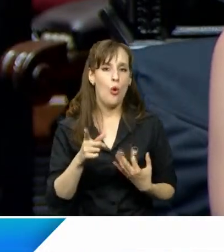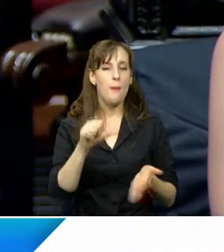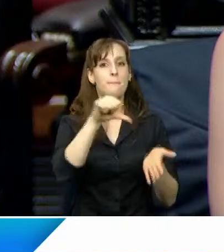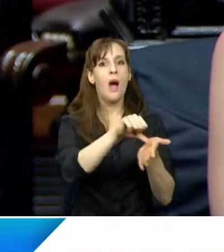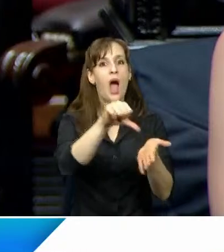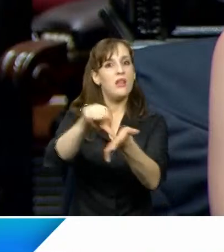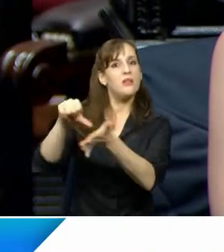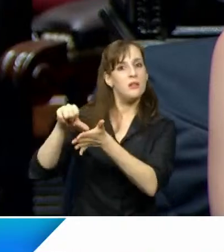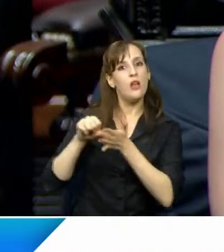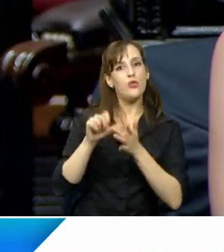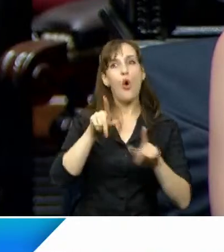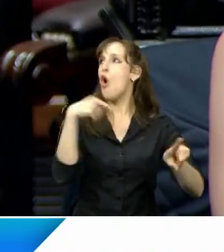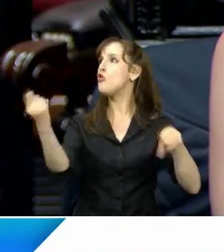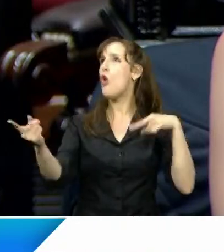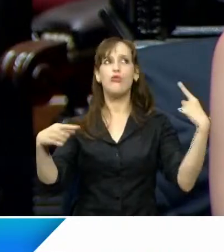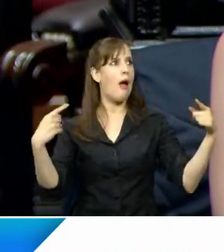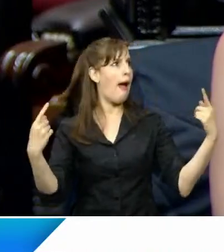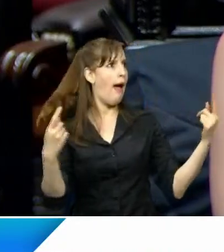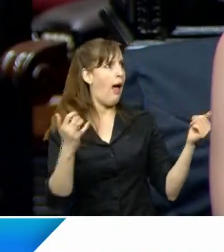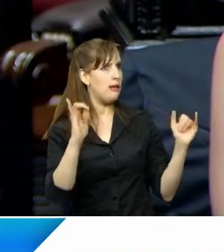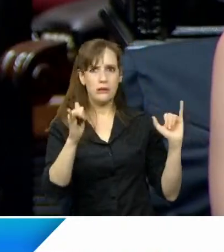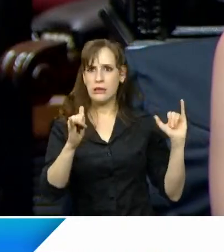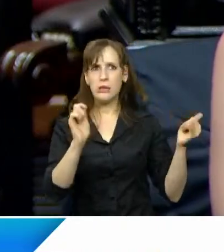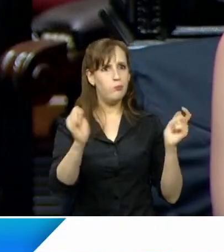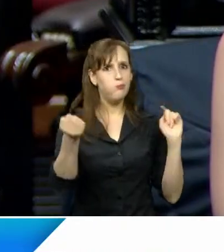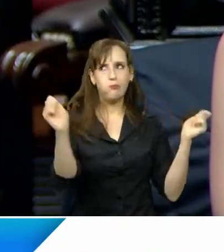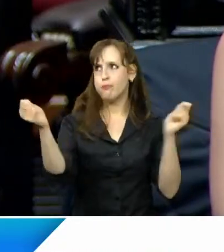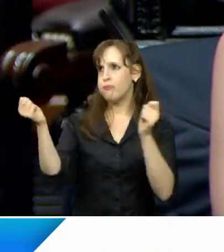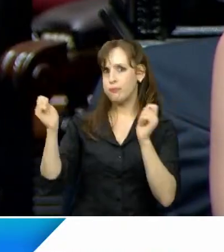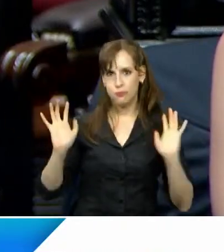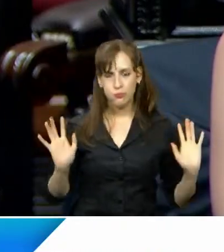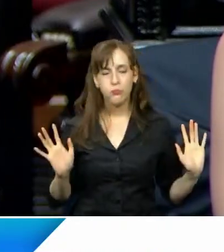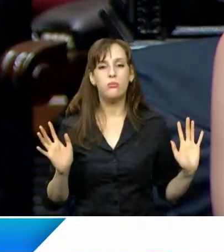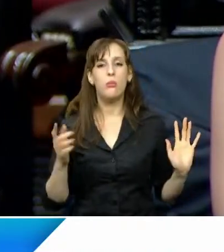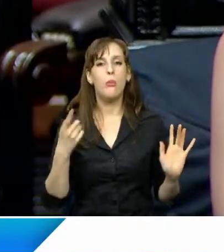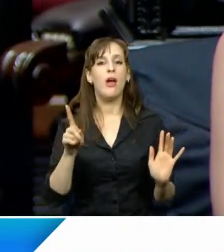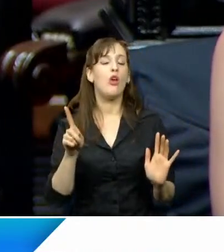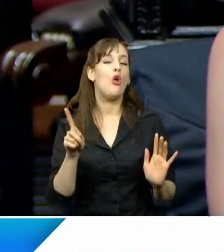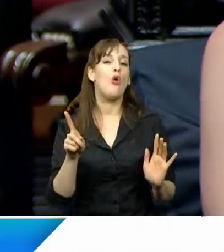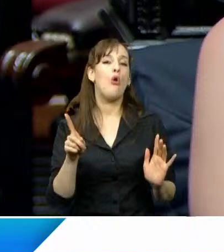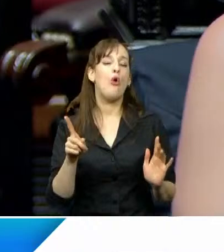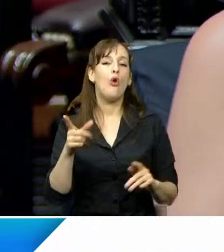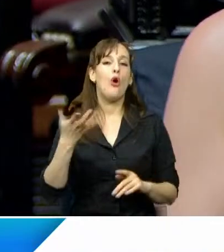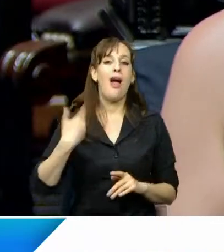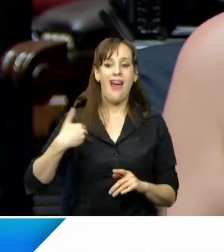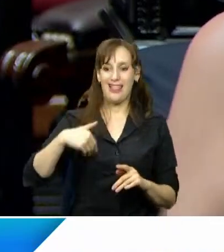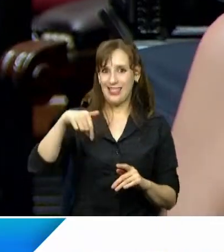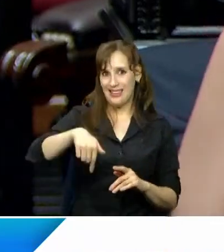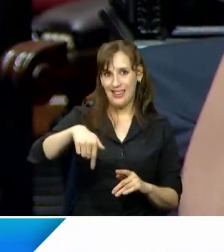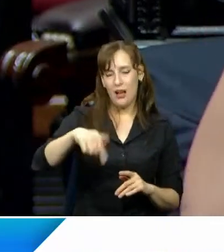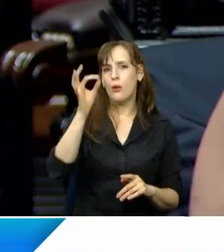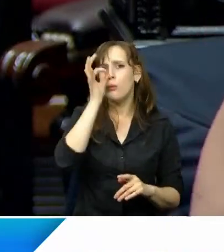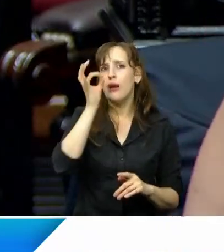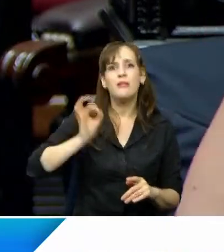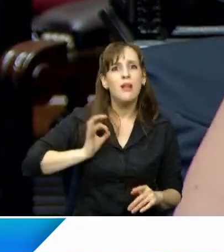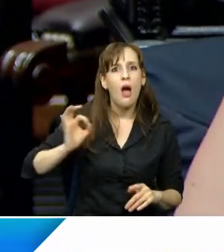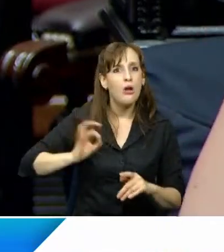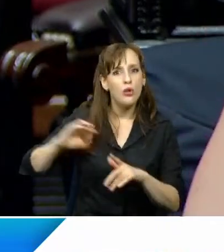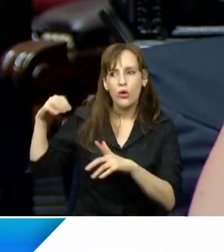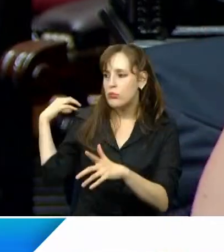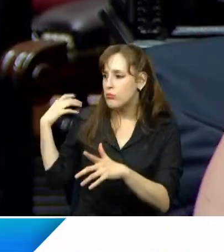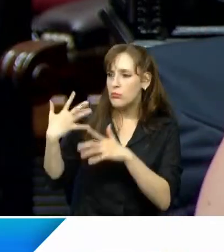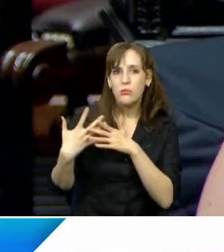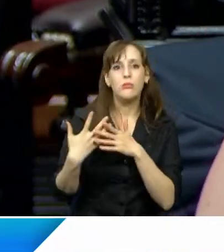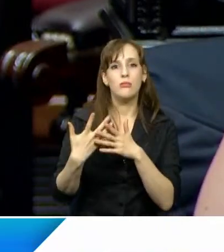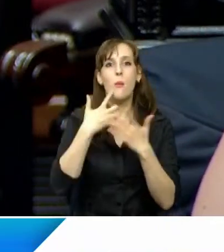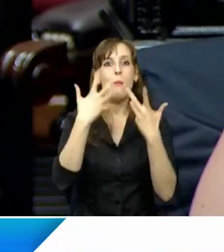una deuda pendiente. Desde hace más de 20 años existe en este Congreso muchos proyectos, pero que